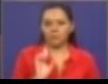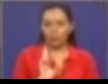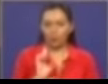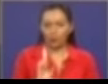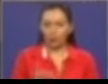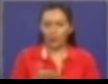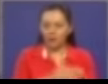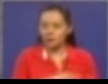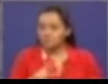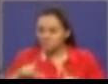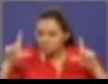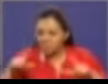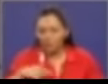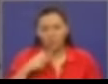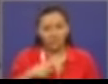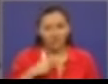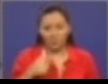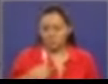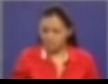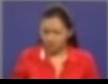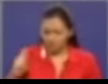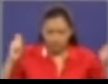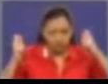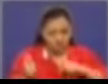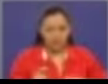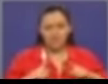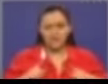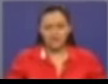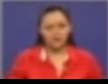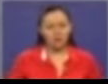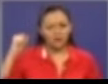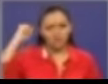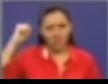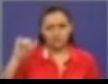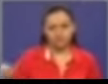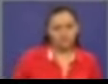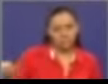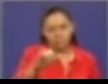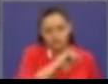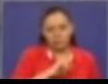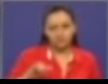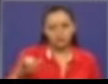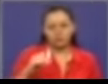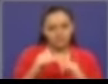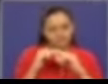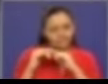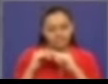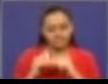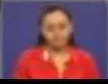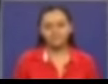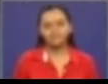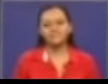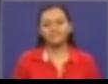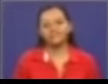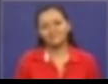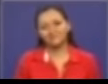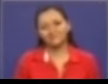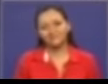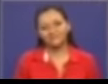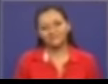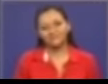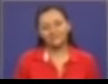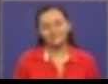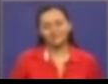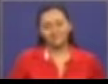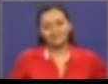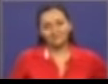recibimos, compañeros. Ahora sí, la salud es un derecho para todas y todos. Saber que se puede, querer que se